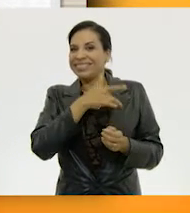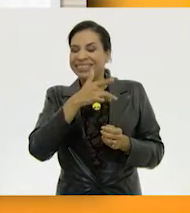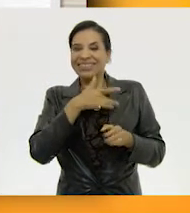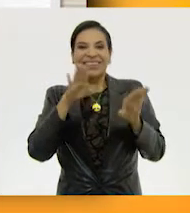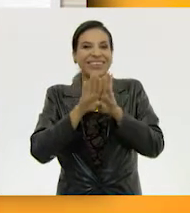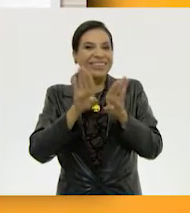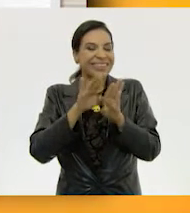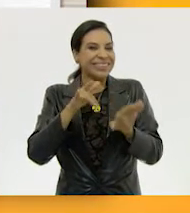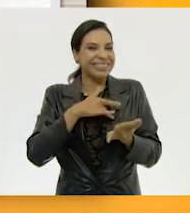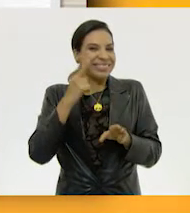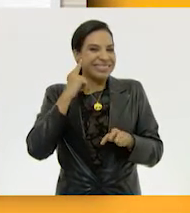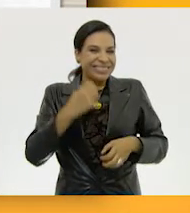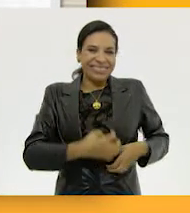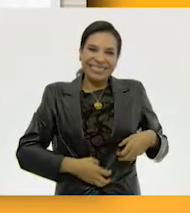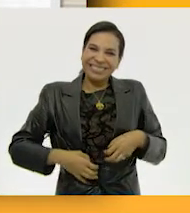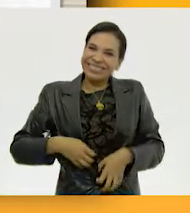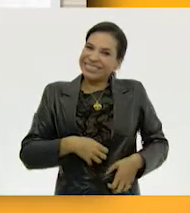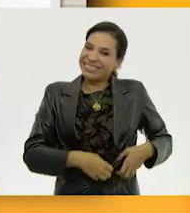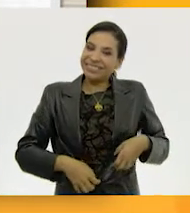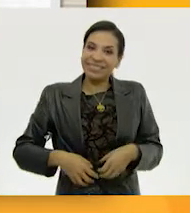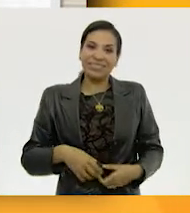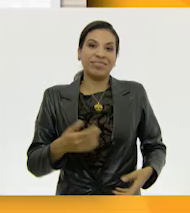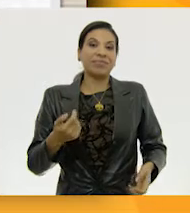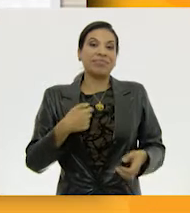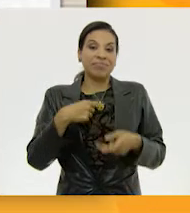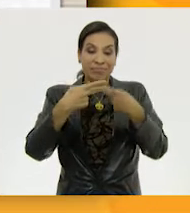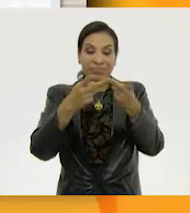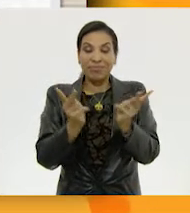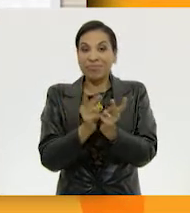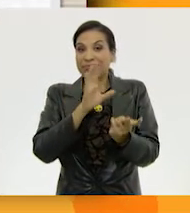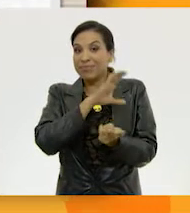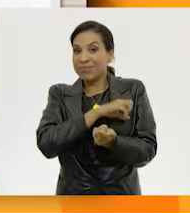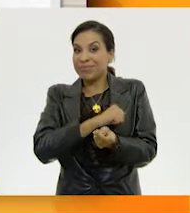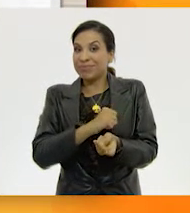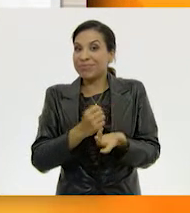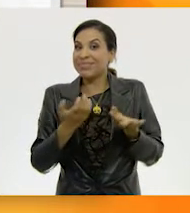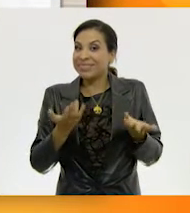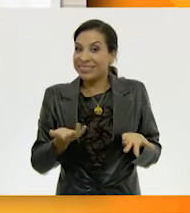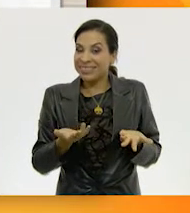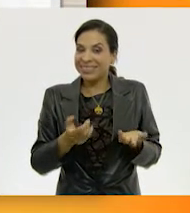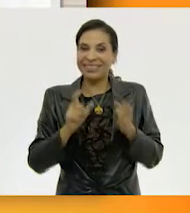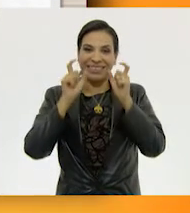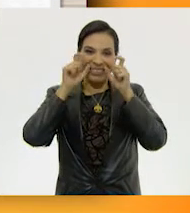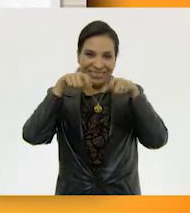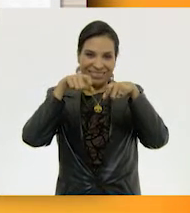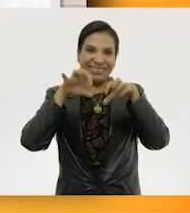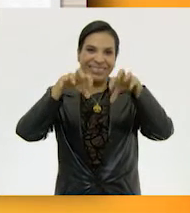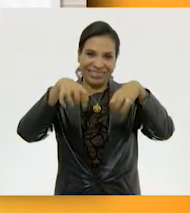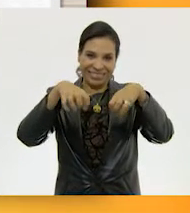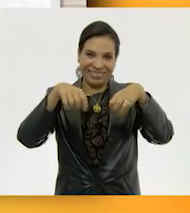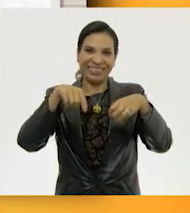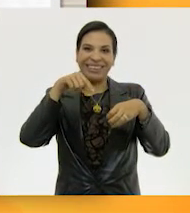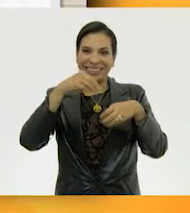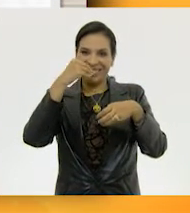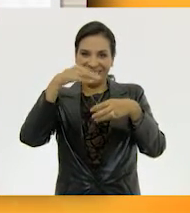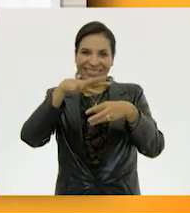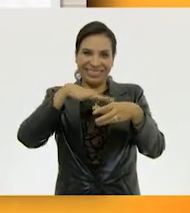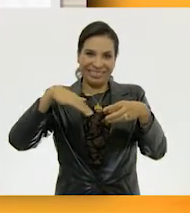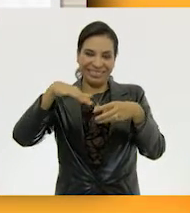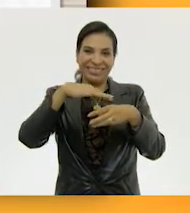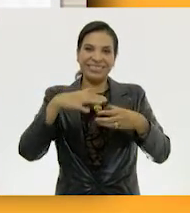como que me ruge la panza. Y mi plato favorito es el Grúfalo en